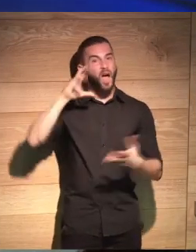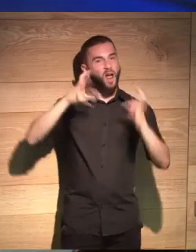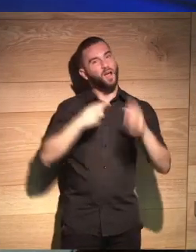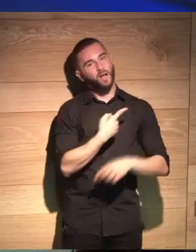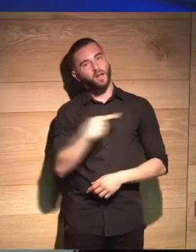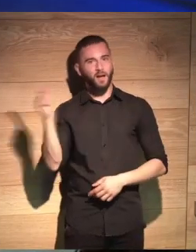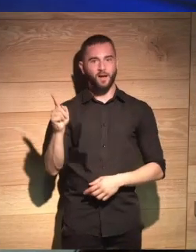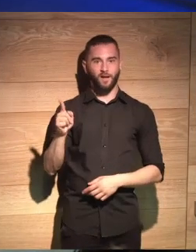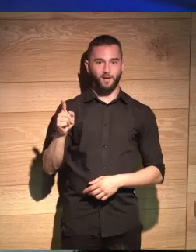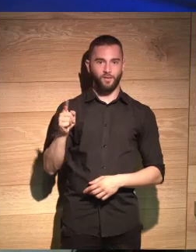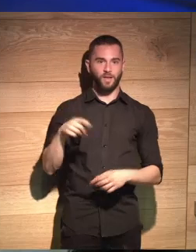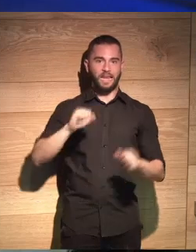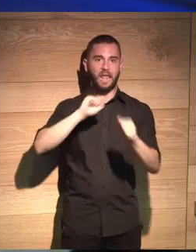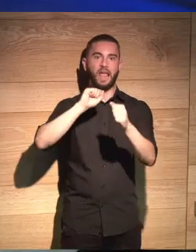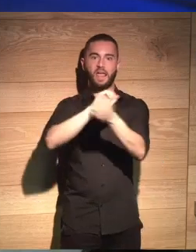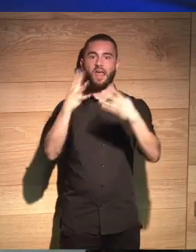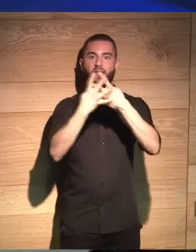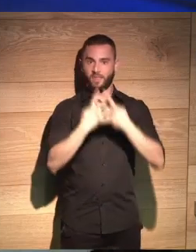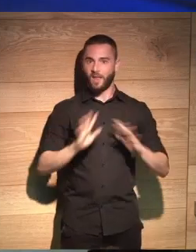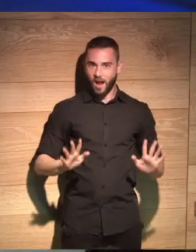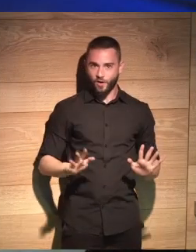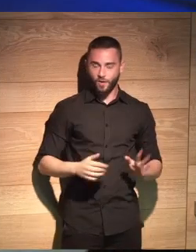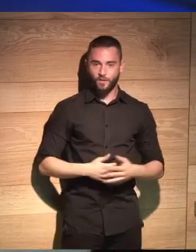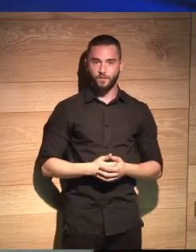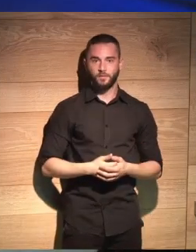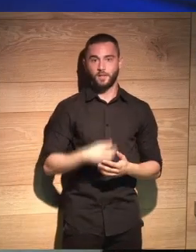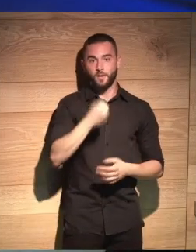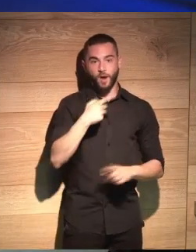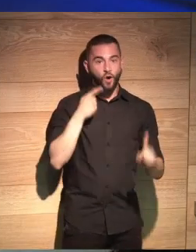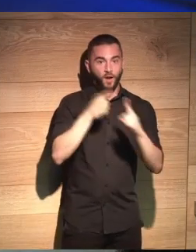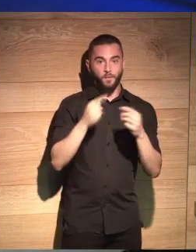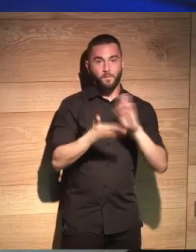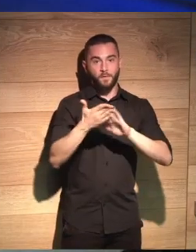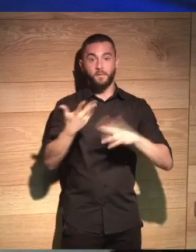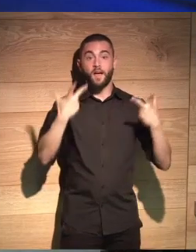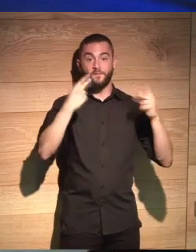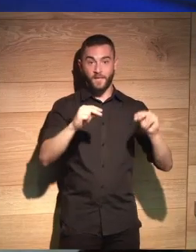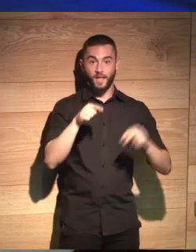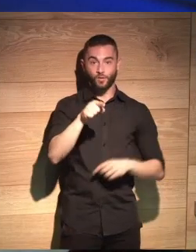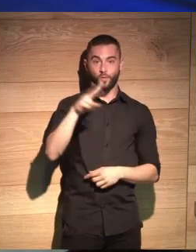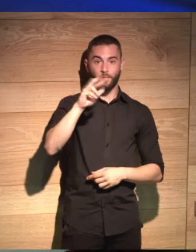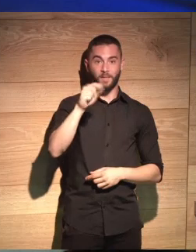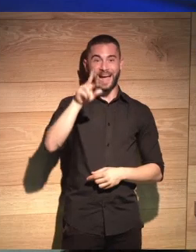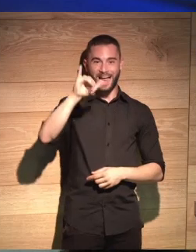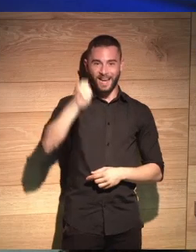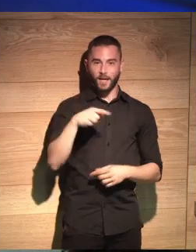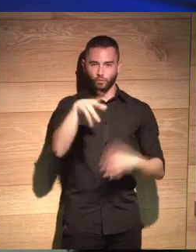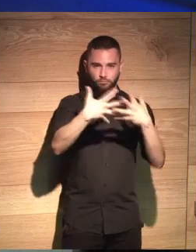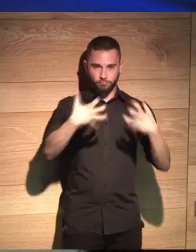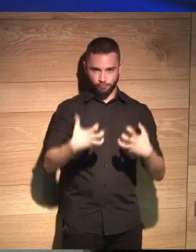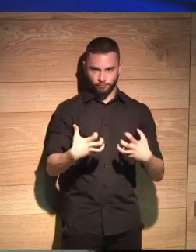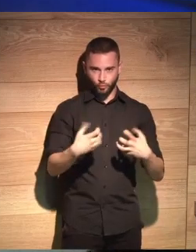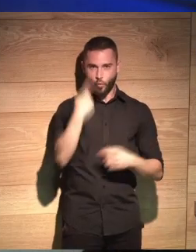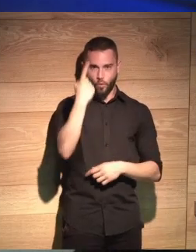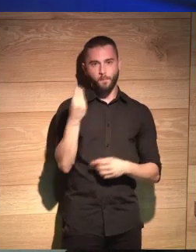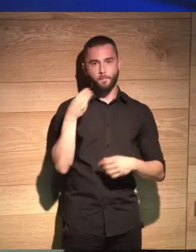verdad. Bueno, ya por ir cerrando un poco, porque además, Valeria, tú nos vas a leer un trocito más antes de dar paso